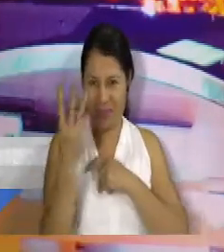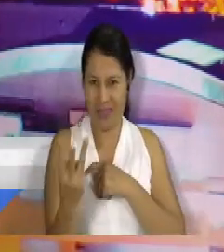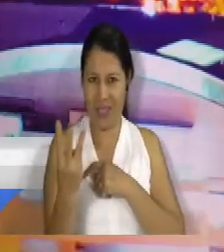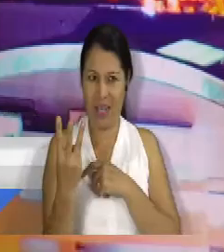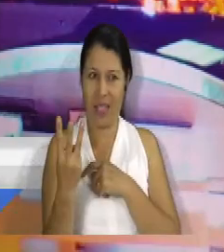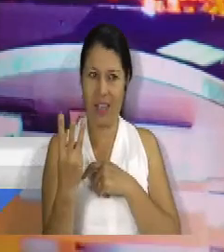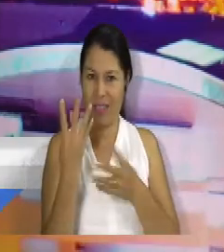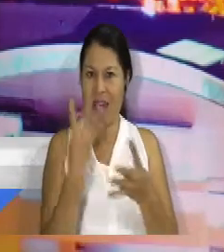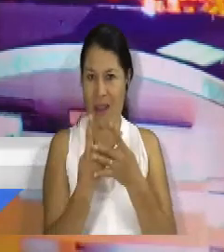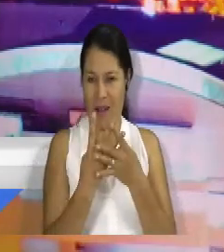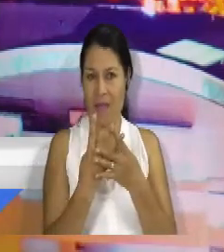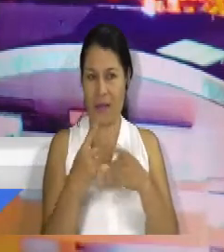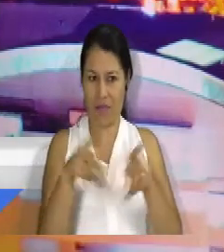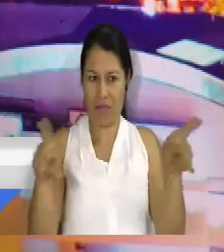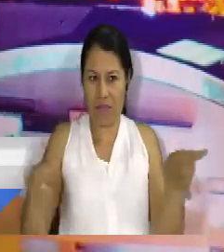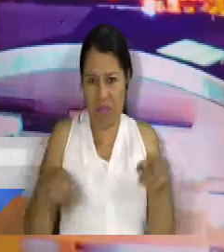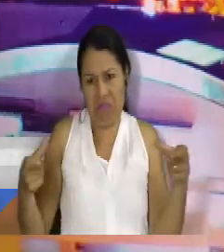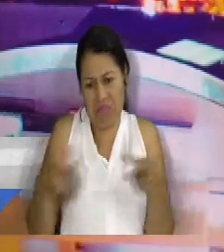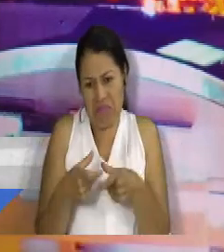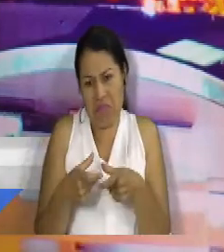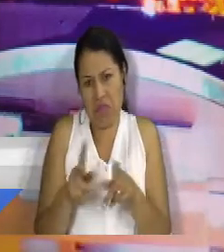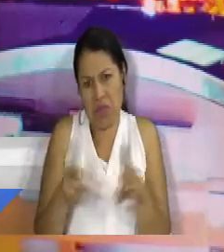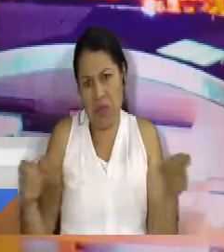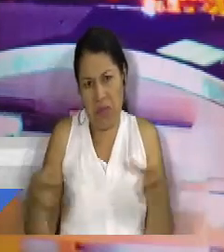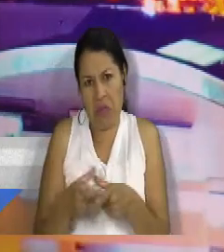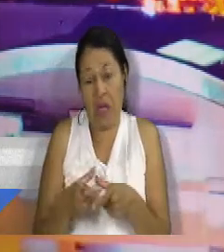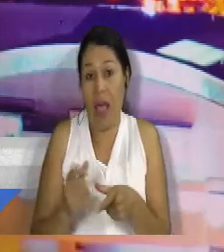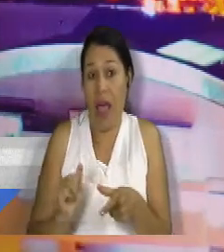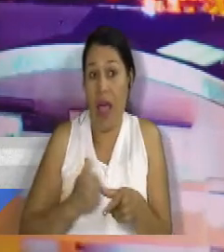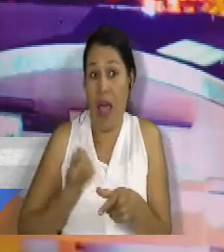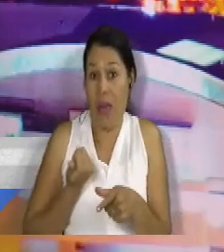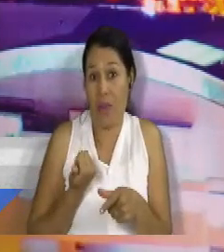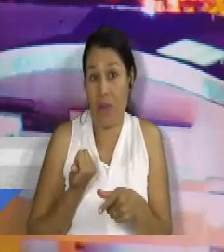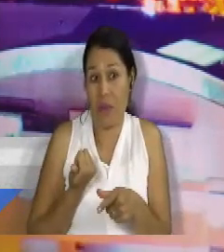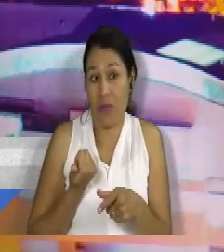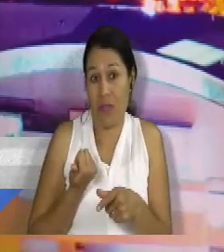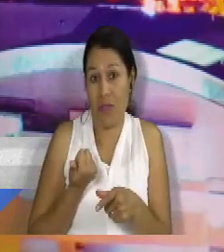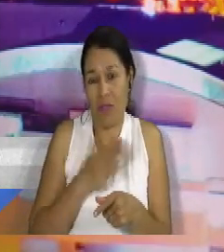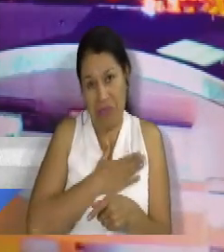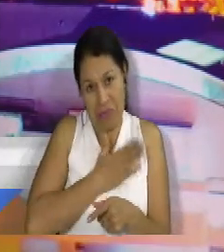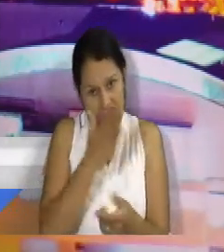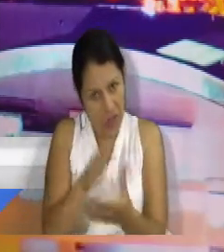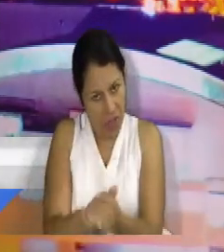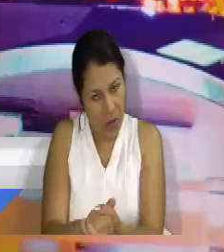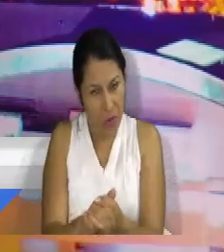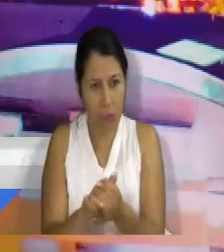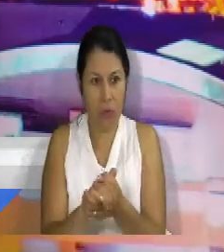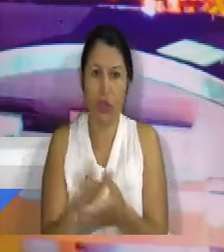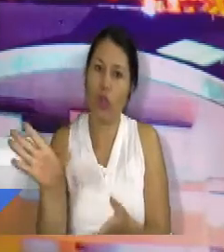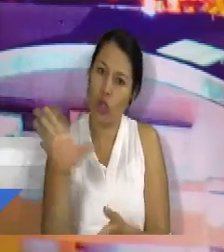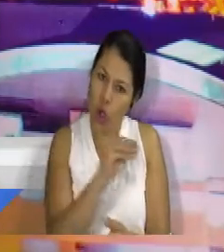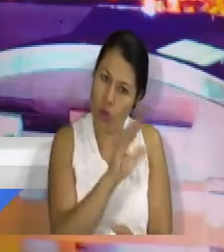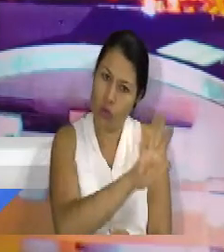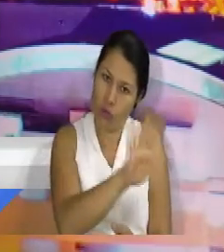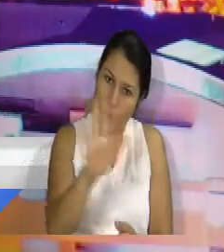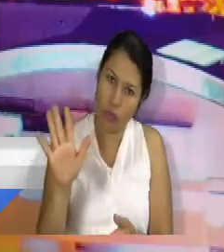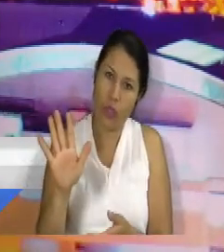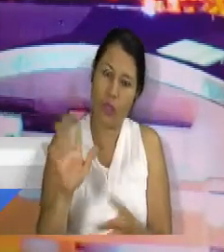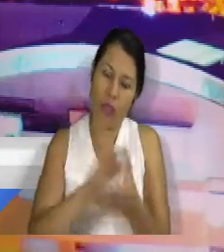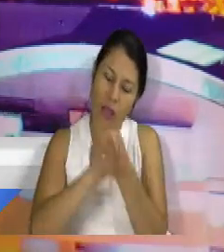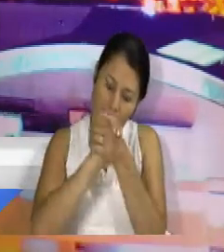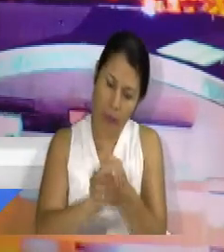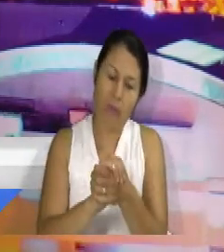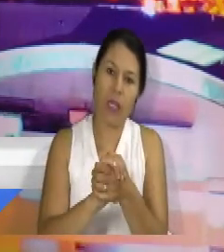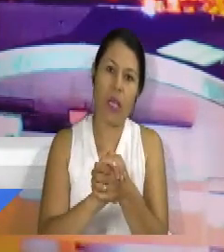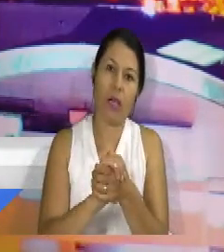número reducido, ¿cierto?, de personas. Aprovecho la oportunidad para presentarles un saludo a todos ustedes, amigos, porque